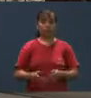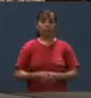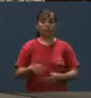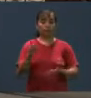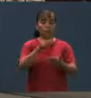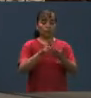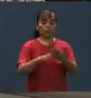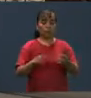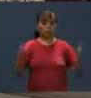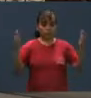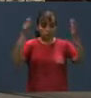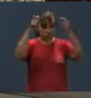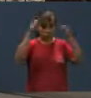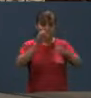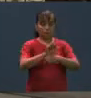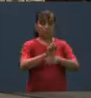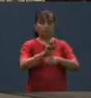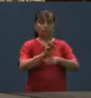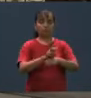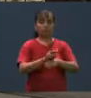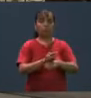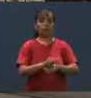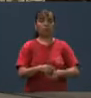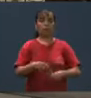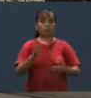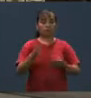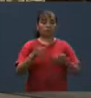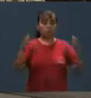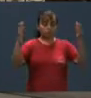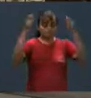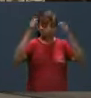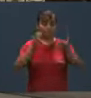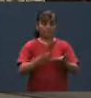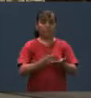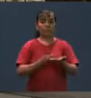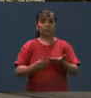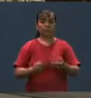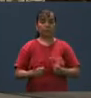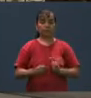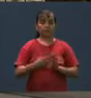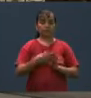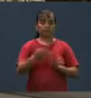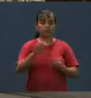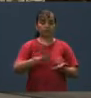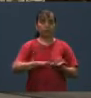Lectura del Santo Evangelio según San Mateo.